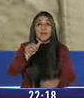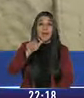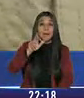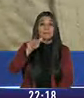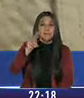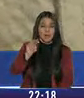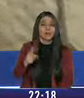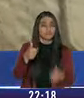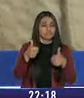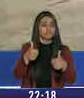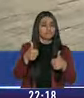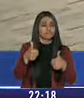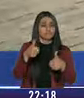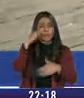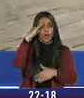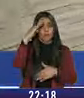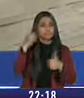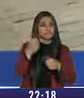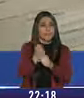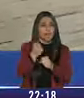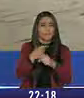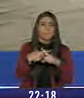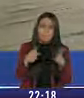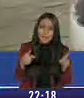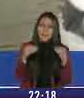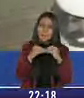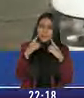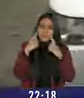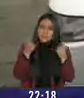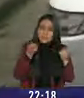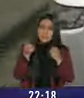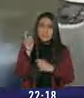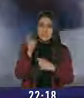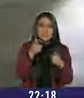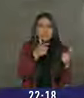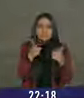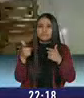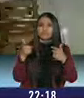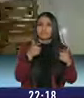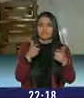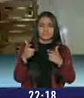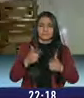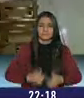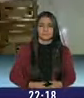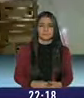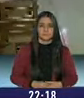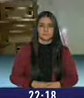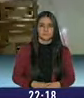trabajo de la policía, pero necesitan más controles y operativos en este sector.